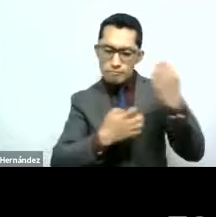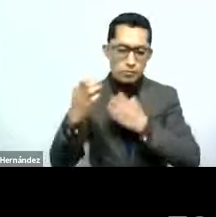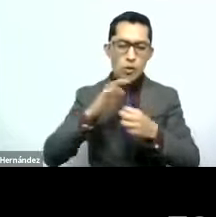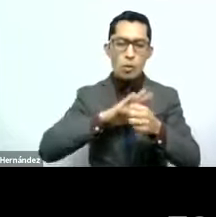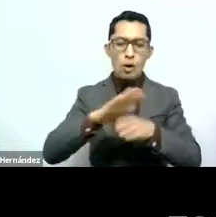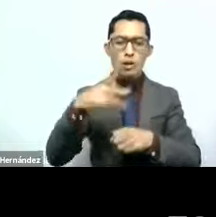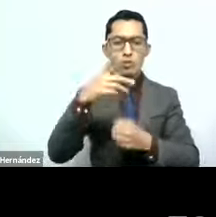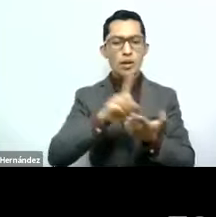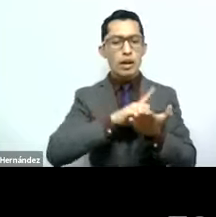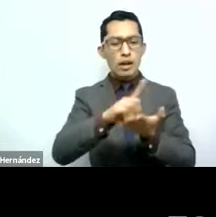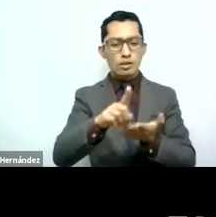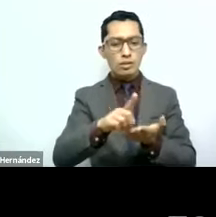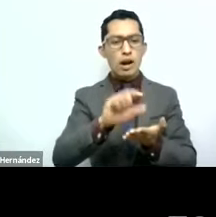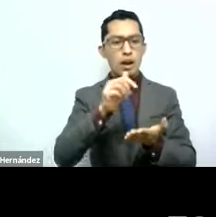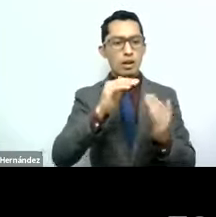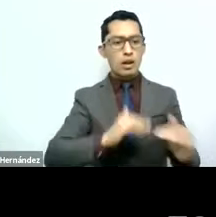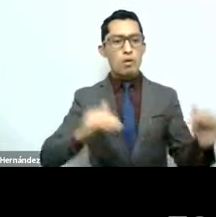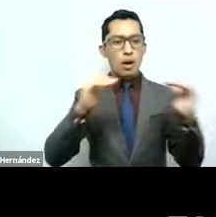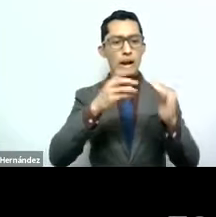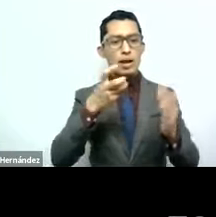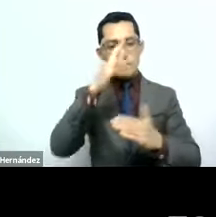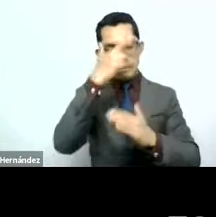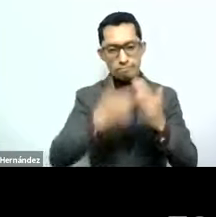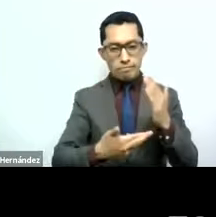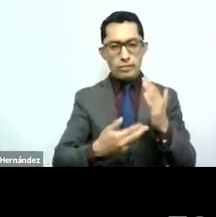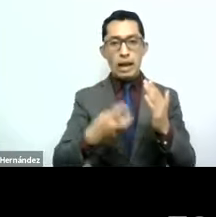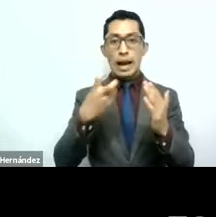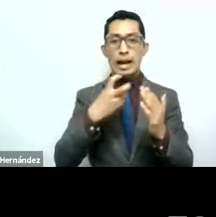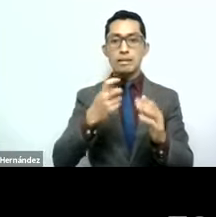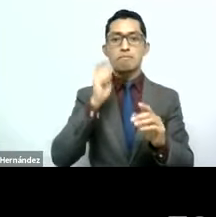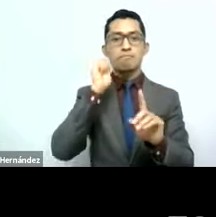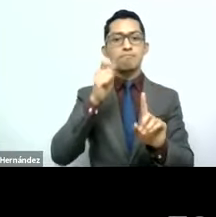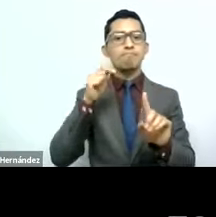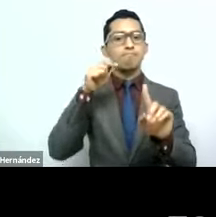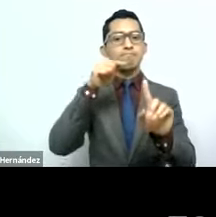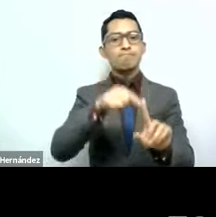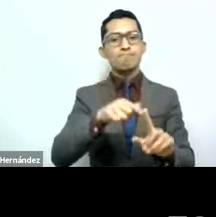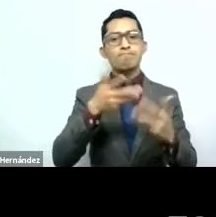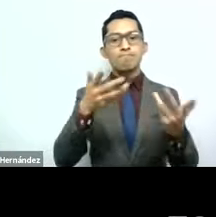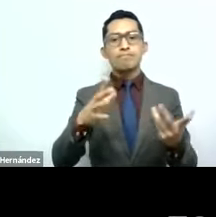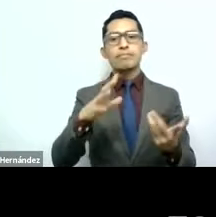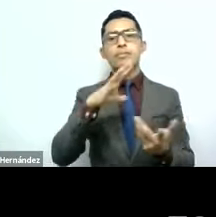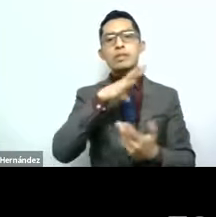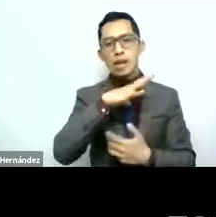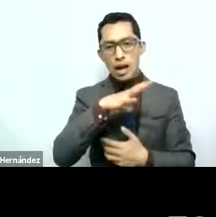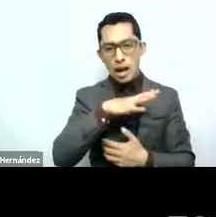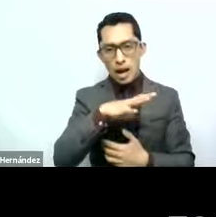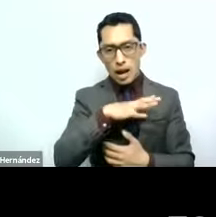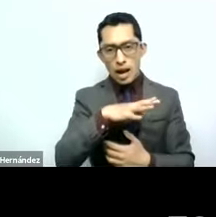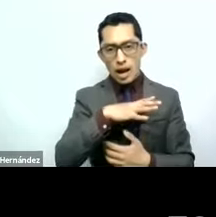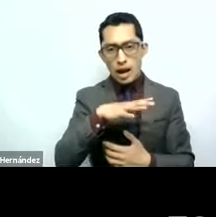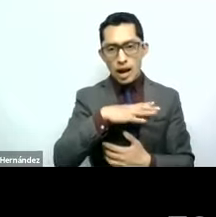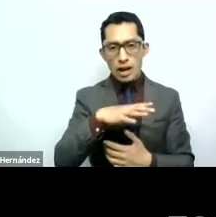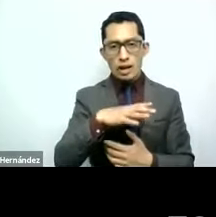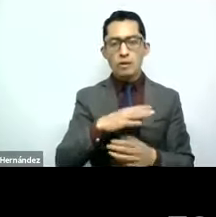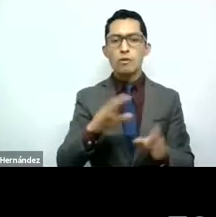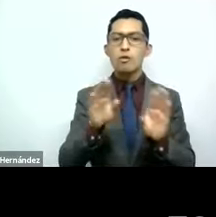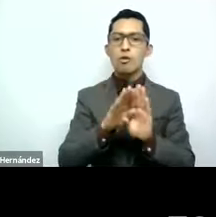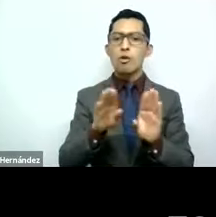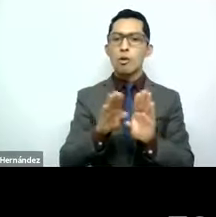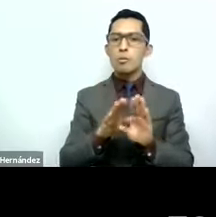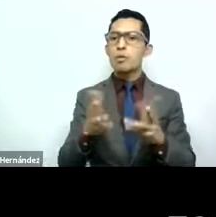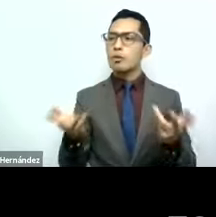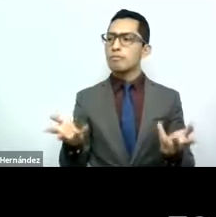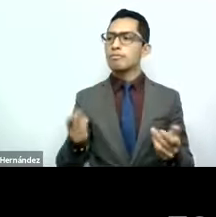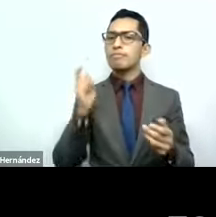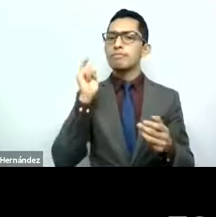igualdad. Entonces, básicamente concluye que hay cierto consenso en